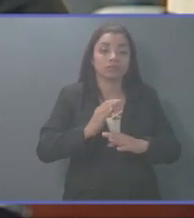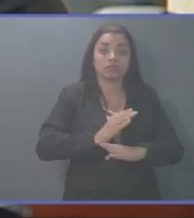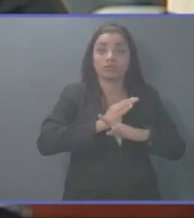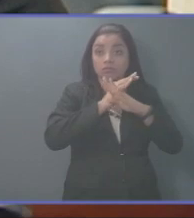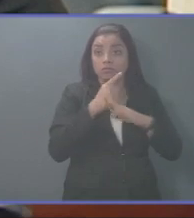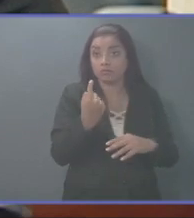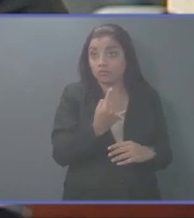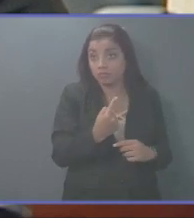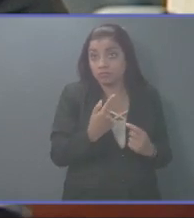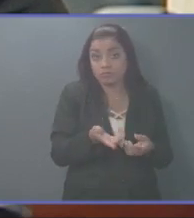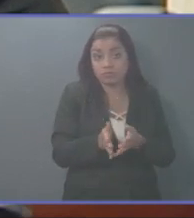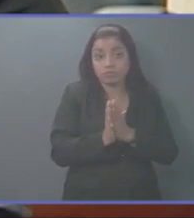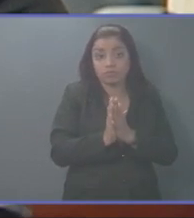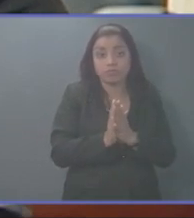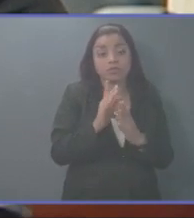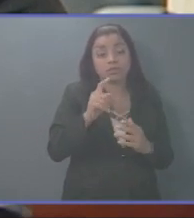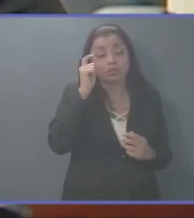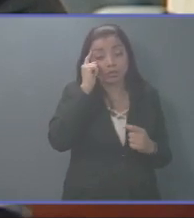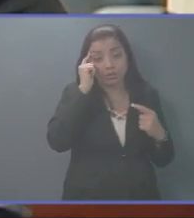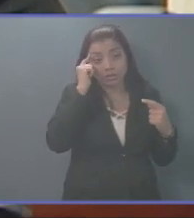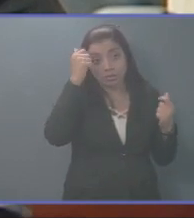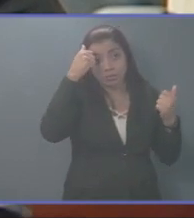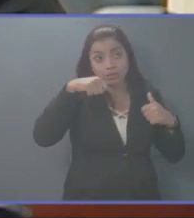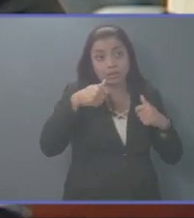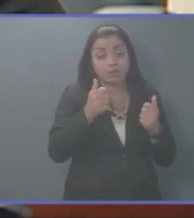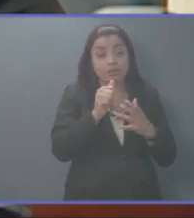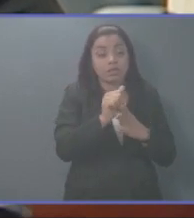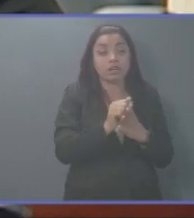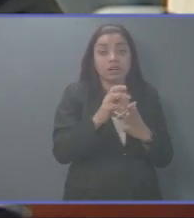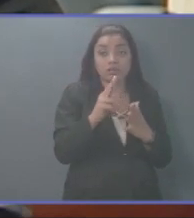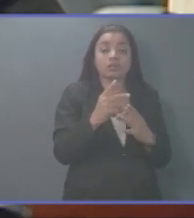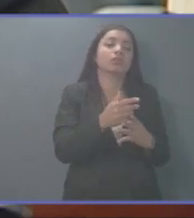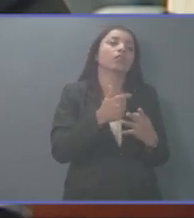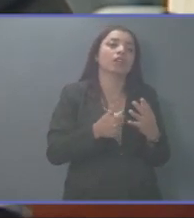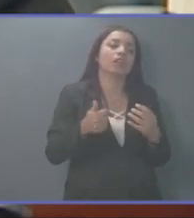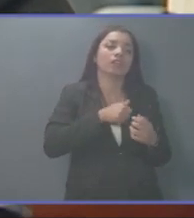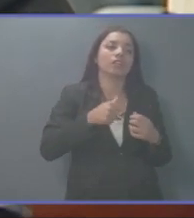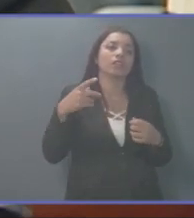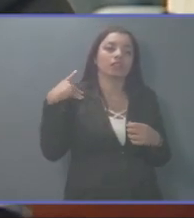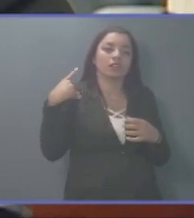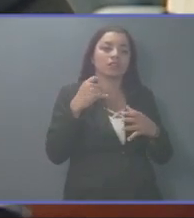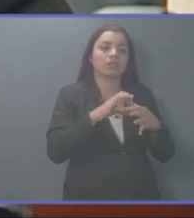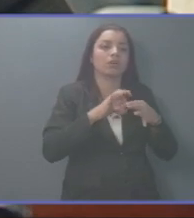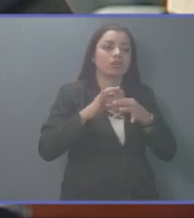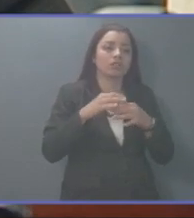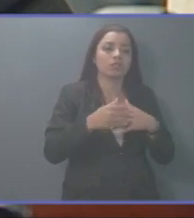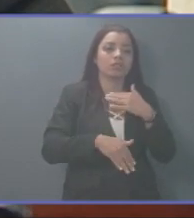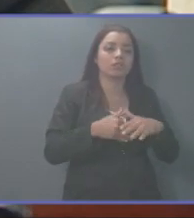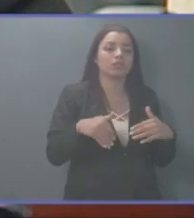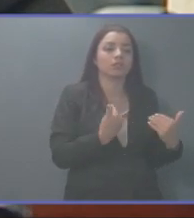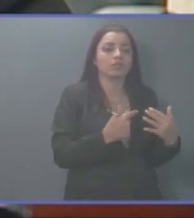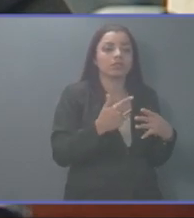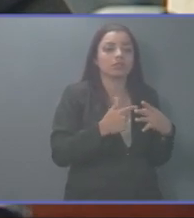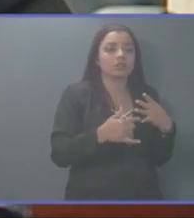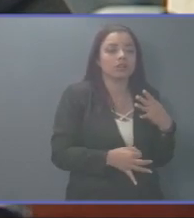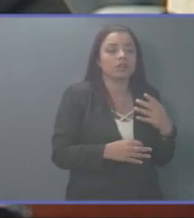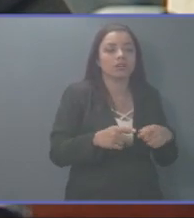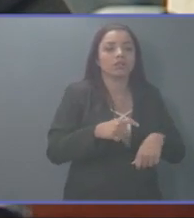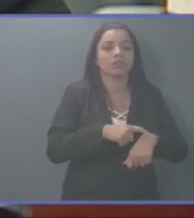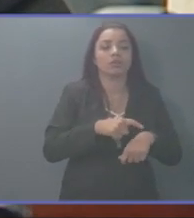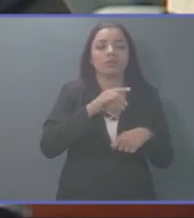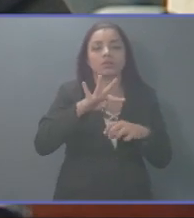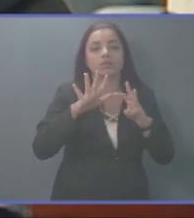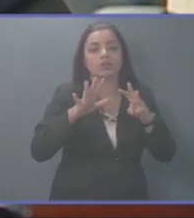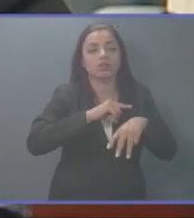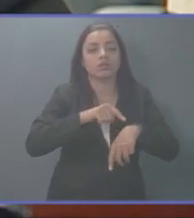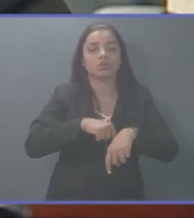persona solicitante y obtendrá consentimiento informado según lo establece el artículo anterior. La dirección coordinará la implementación de las medidas de protección ordinarias en un plazo no mayor de